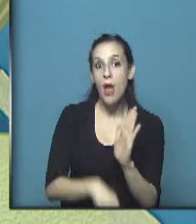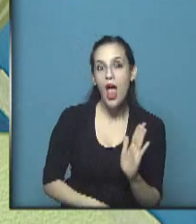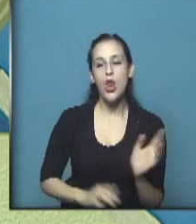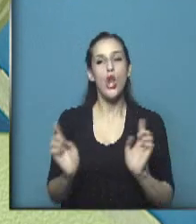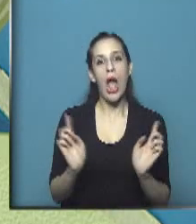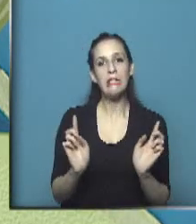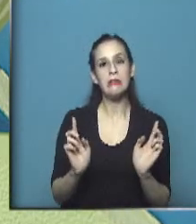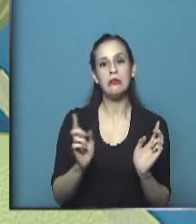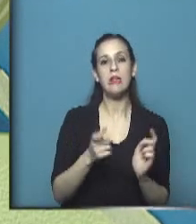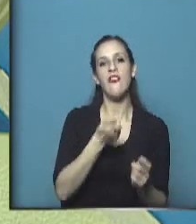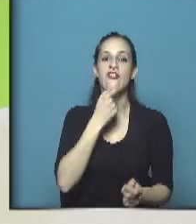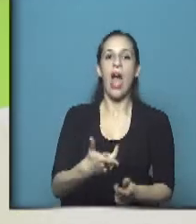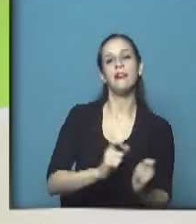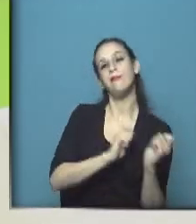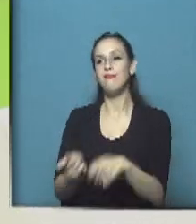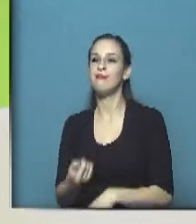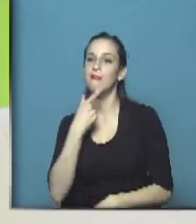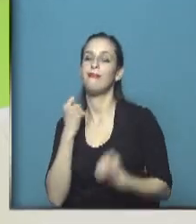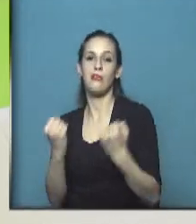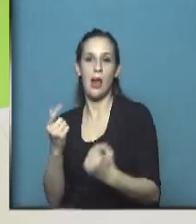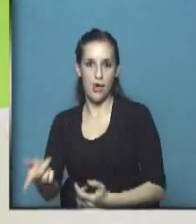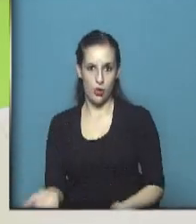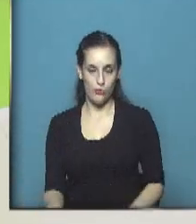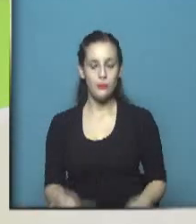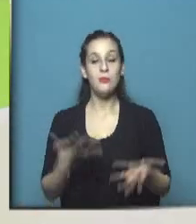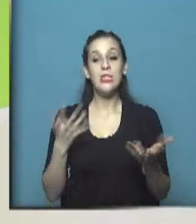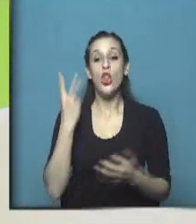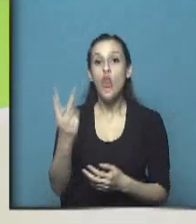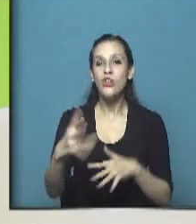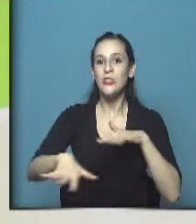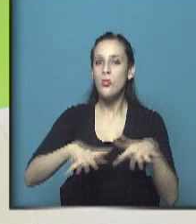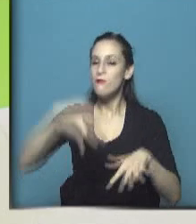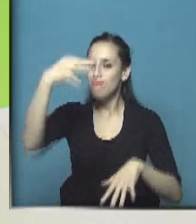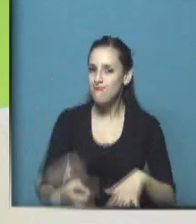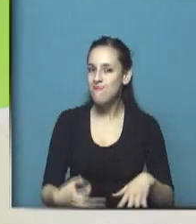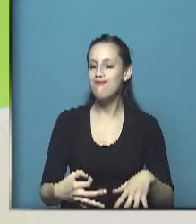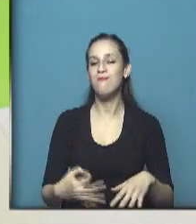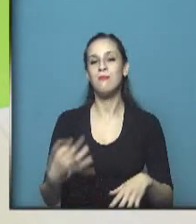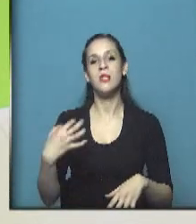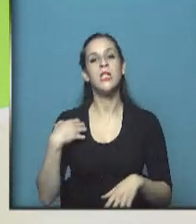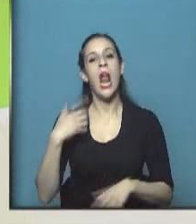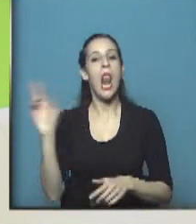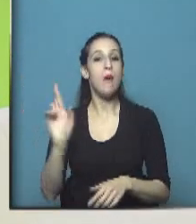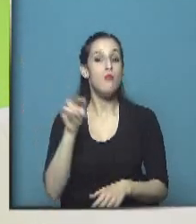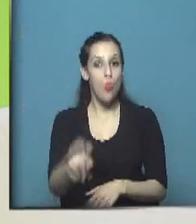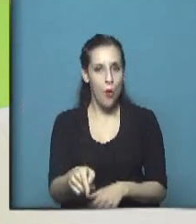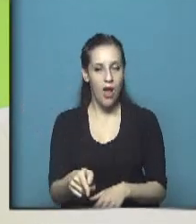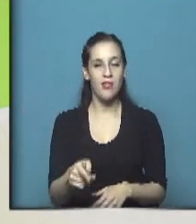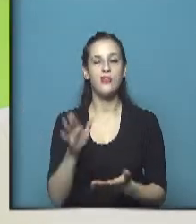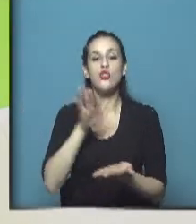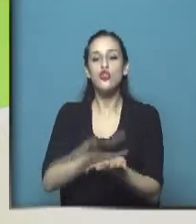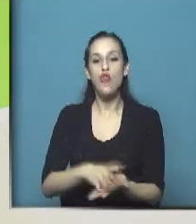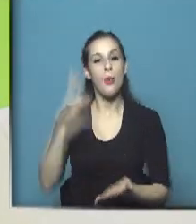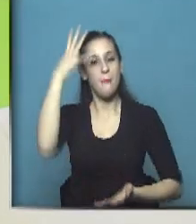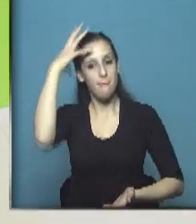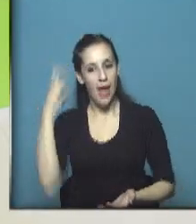al fármaco mágico este, ¿no? Bueno, hay dos situaciones puntuales que en general le suceden mucho a las mujeres, que tiene que ver con el